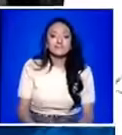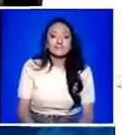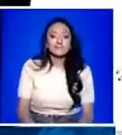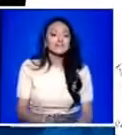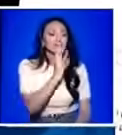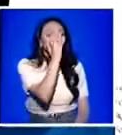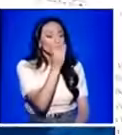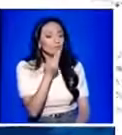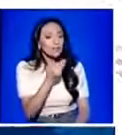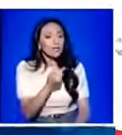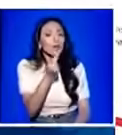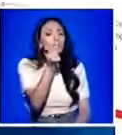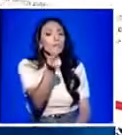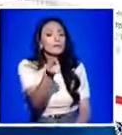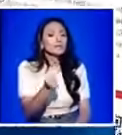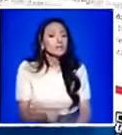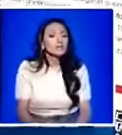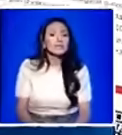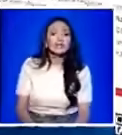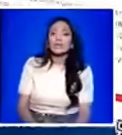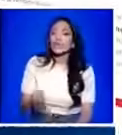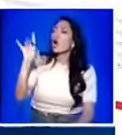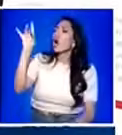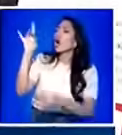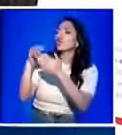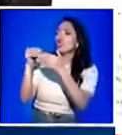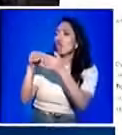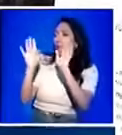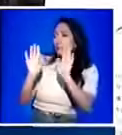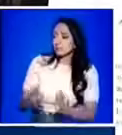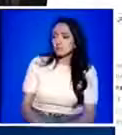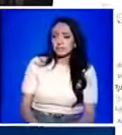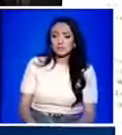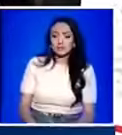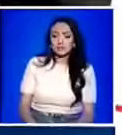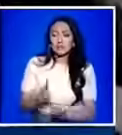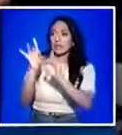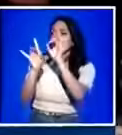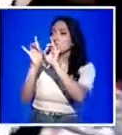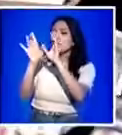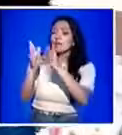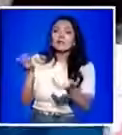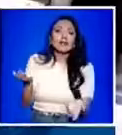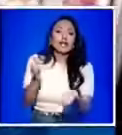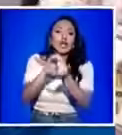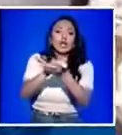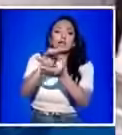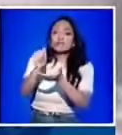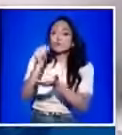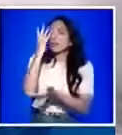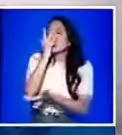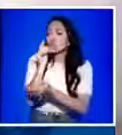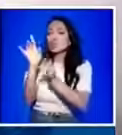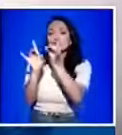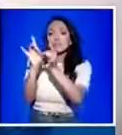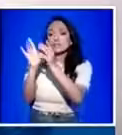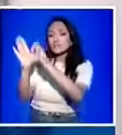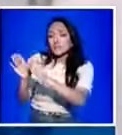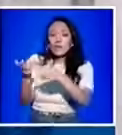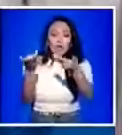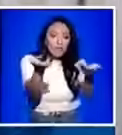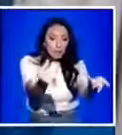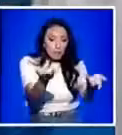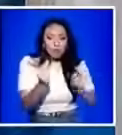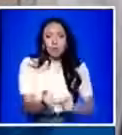lindo. Y el precio, por ejemplo, estos $8. $8, vea, para que le regale. Un lindo regalo, imagínense. merecen un bellísimo regalo. Y por aquí